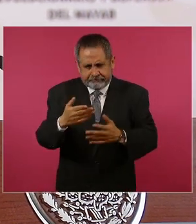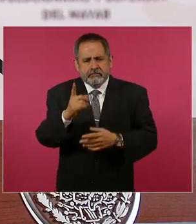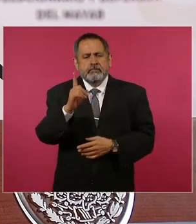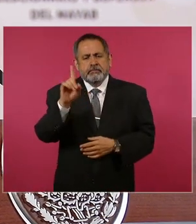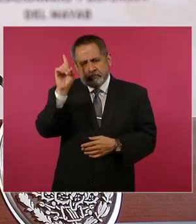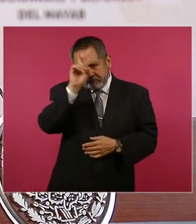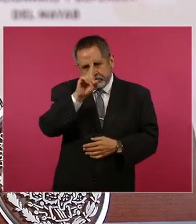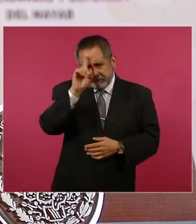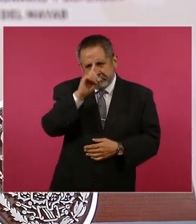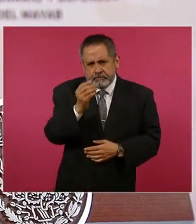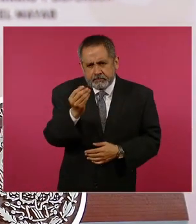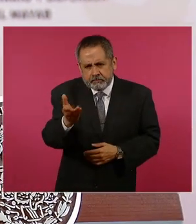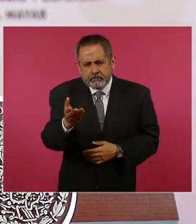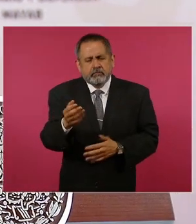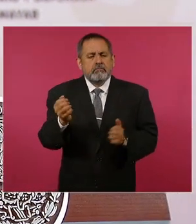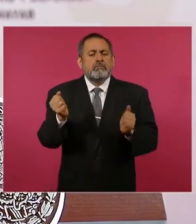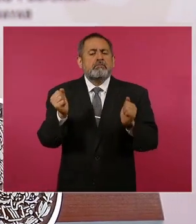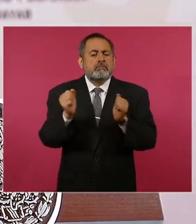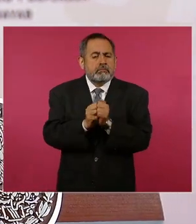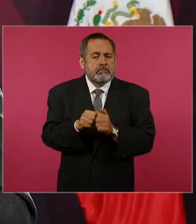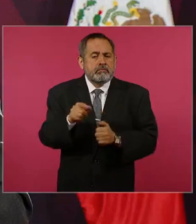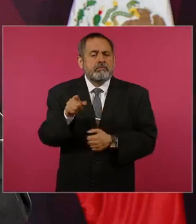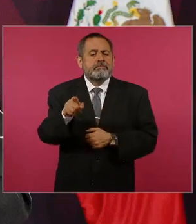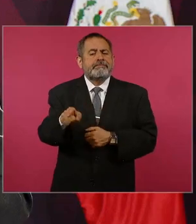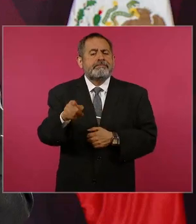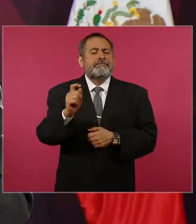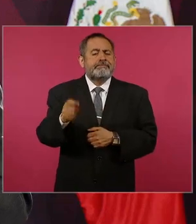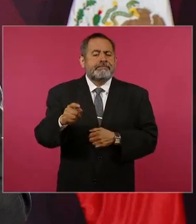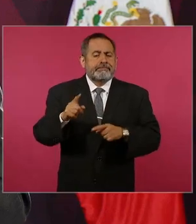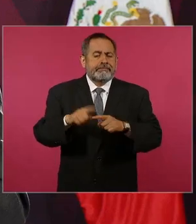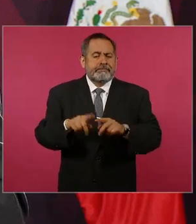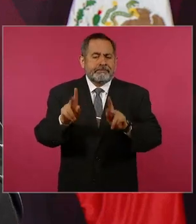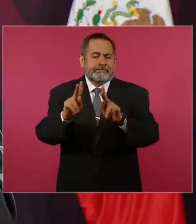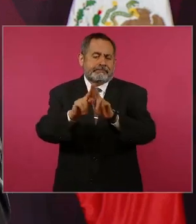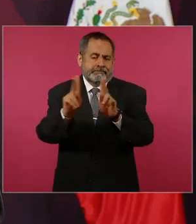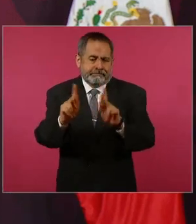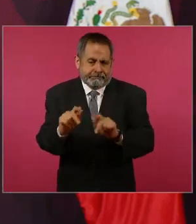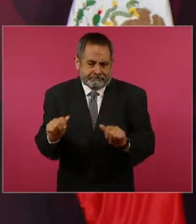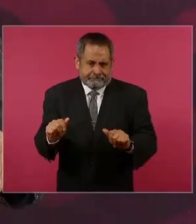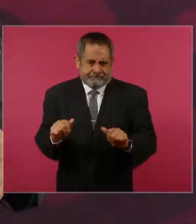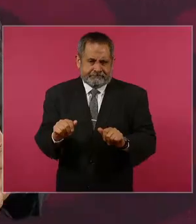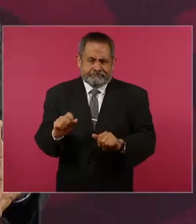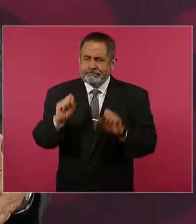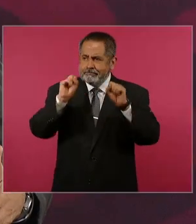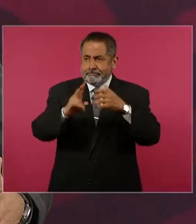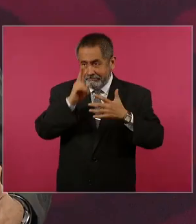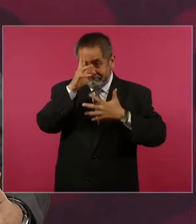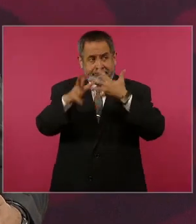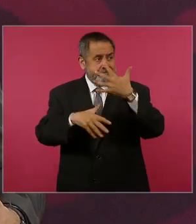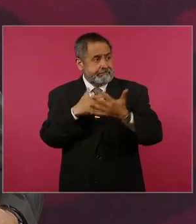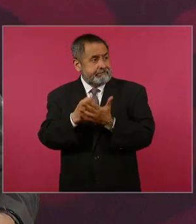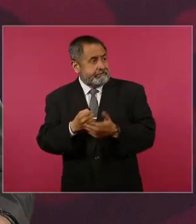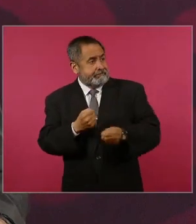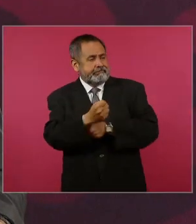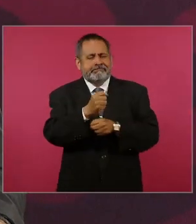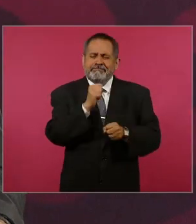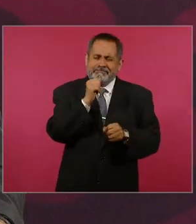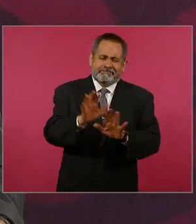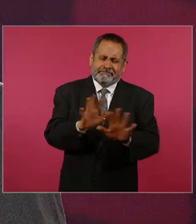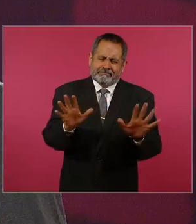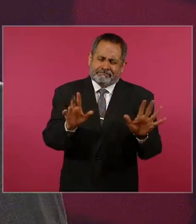respetuosa es que lo hagan de manera pacífica, sin violencia.